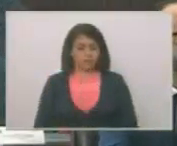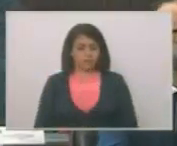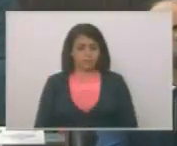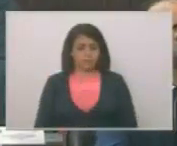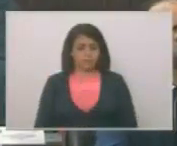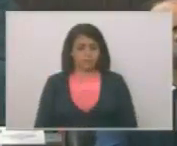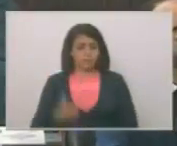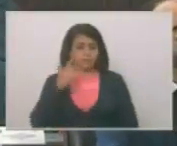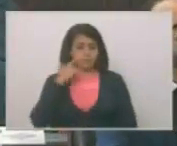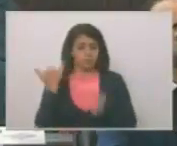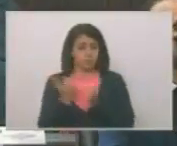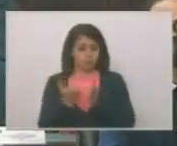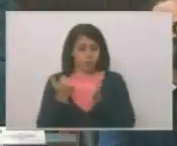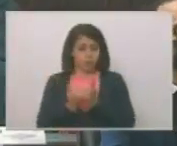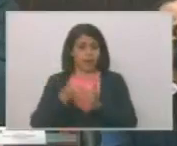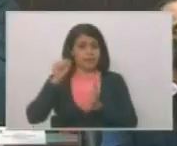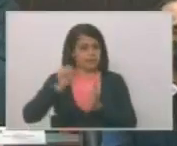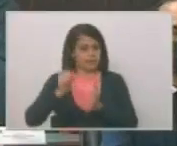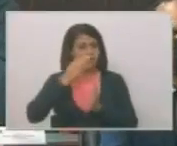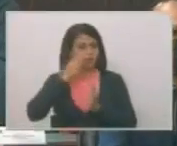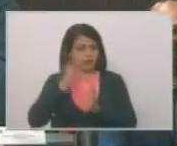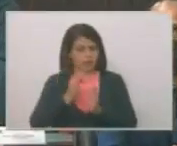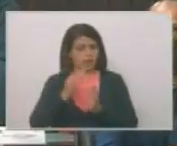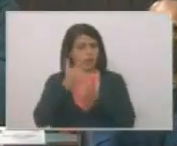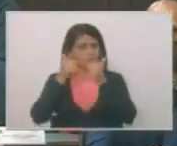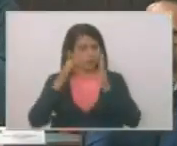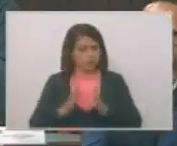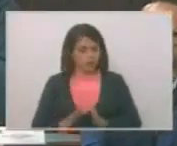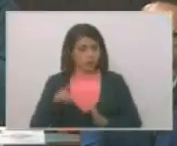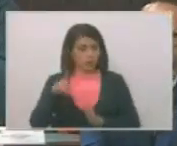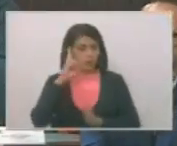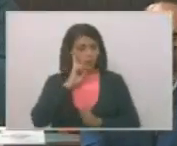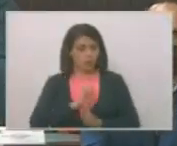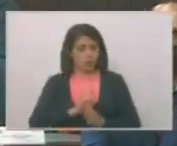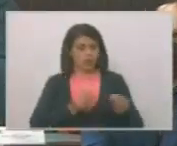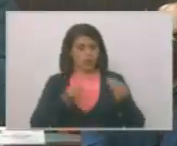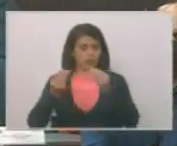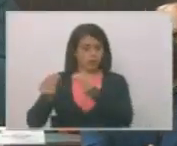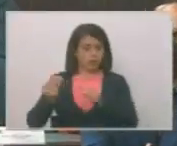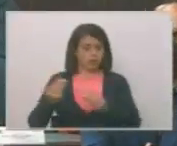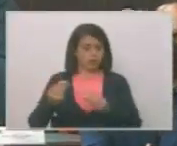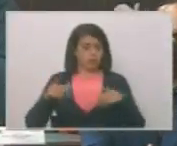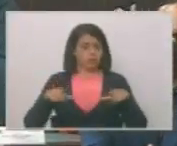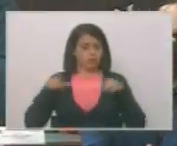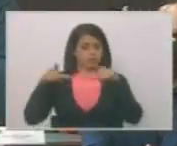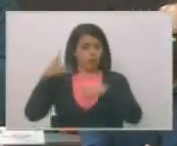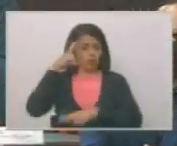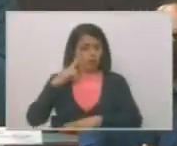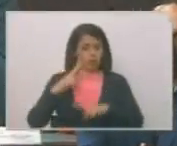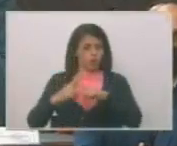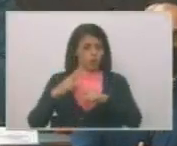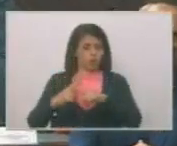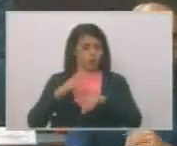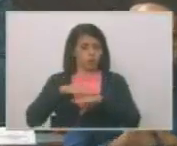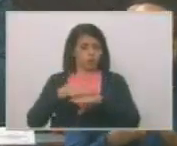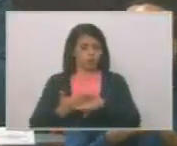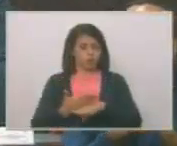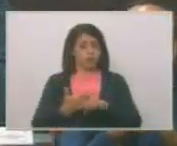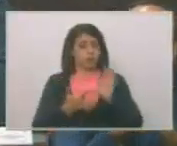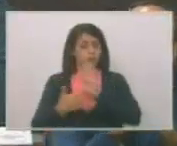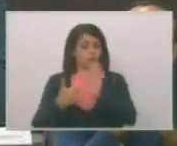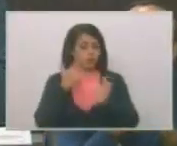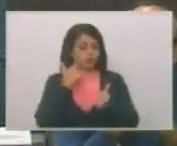las pruebas de que evidentemente el libertador Simón Bolívar recibió título honorífico o presentó